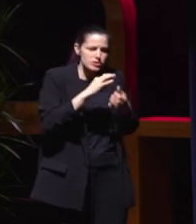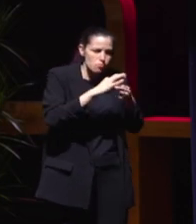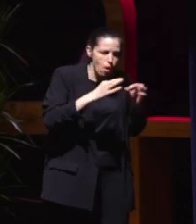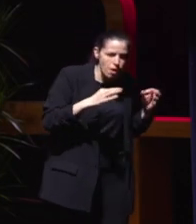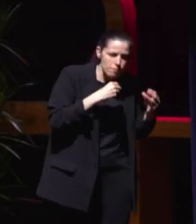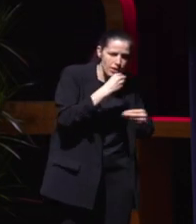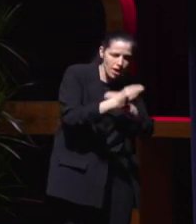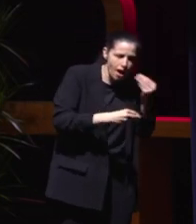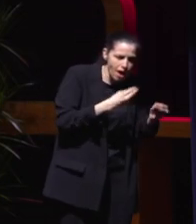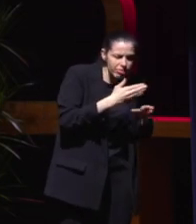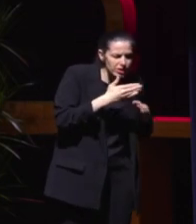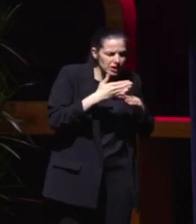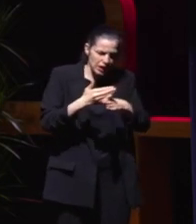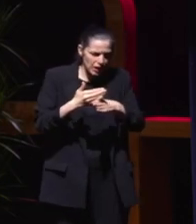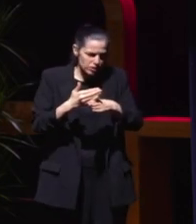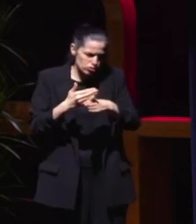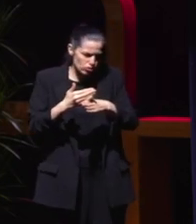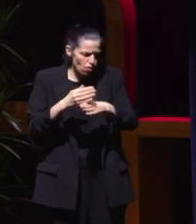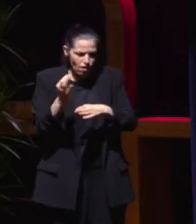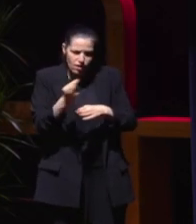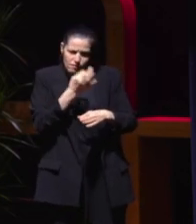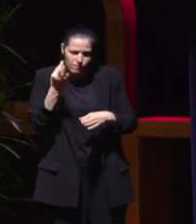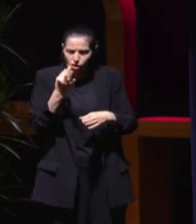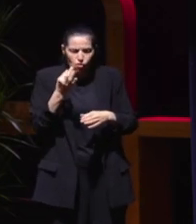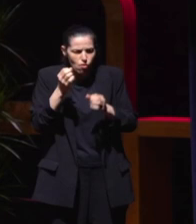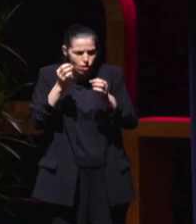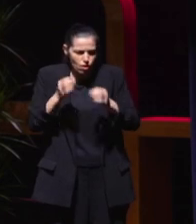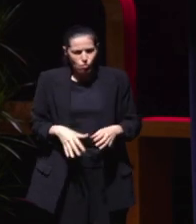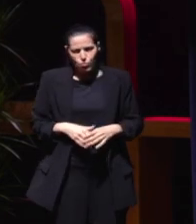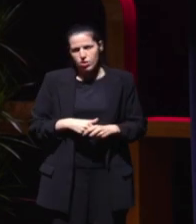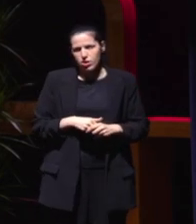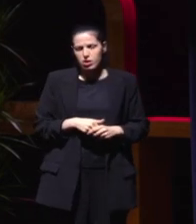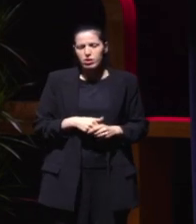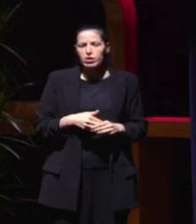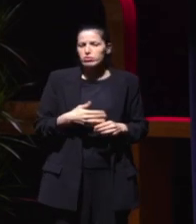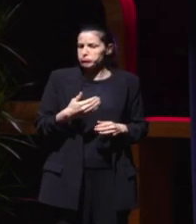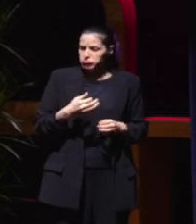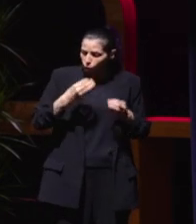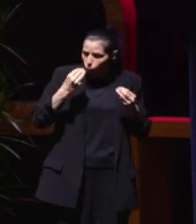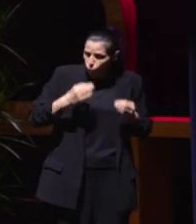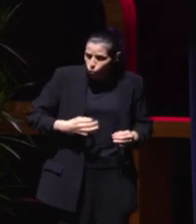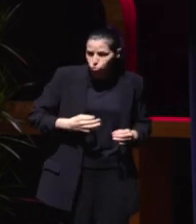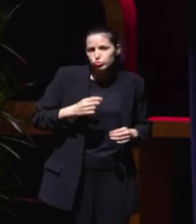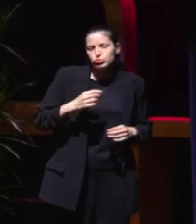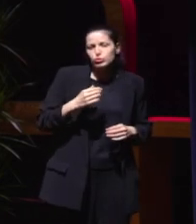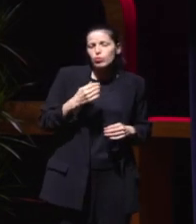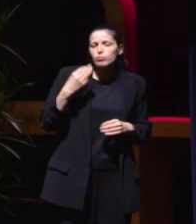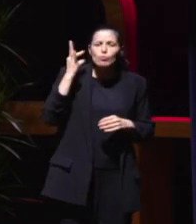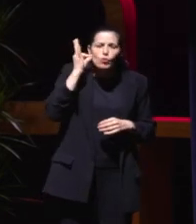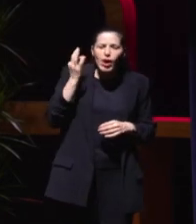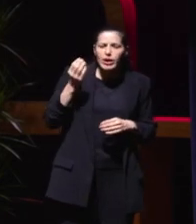las demás y en efecto en ese año barrieron la redacción de periodistas de 50 años que han sido totalmente